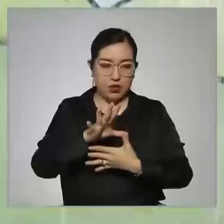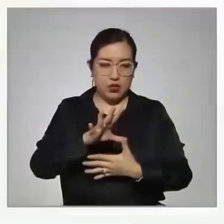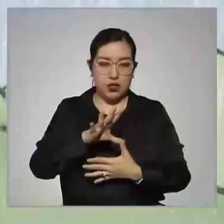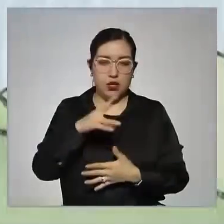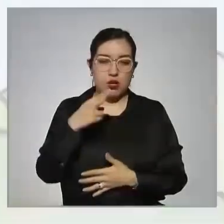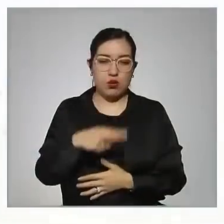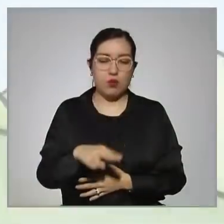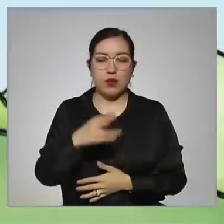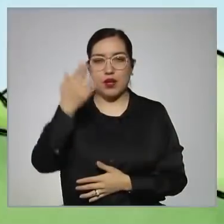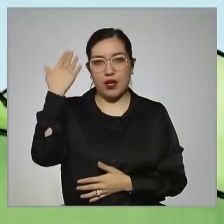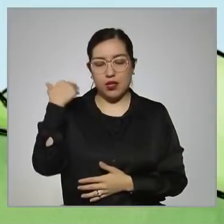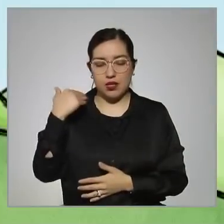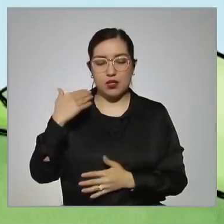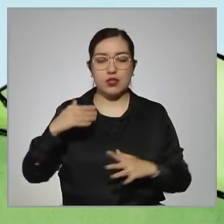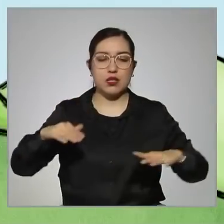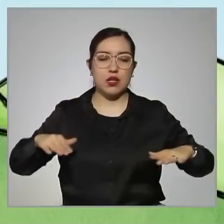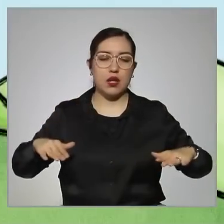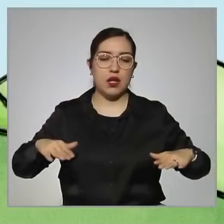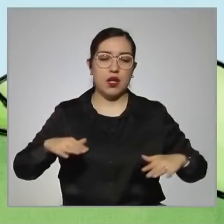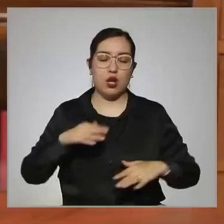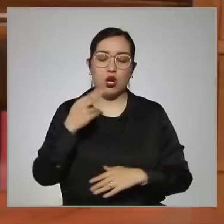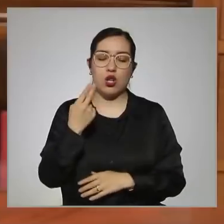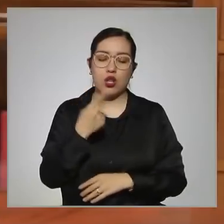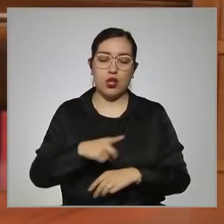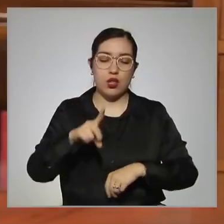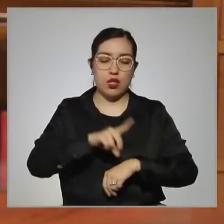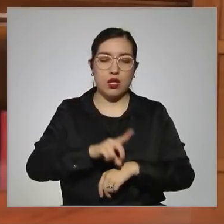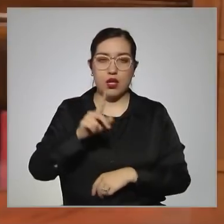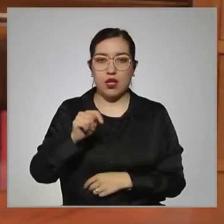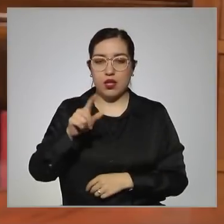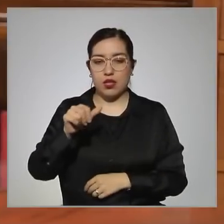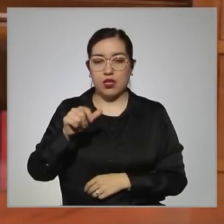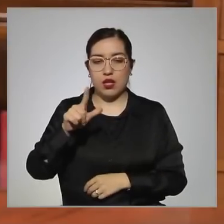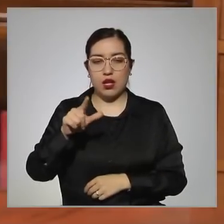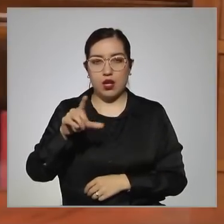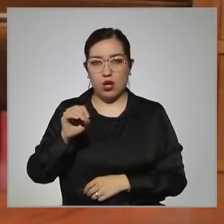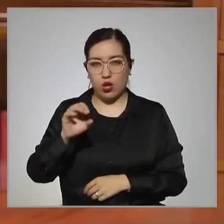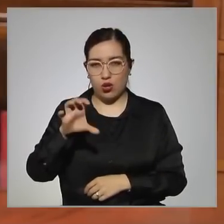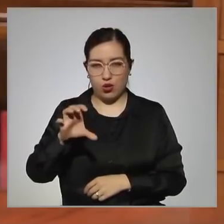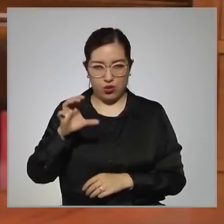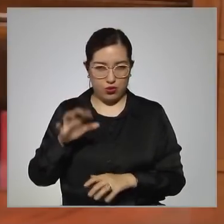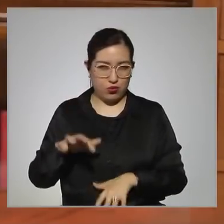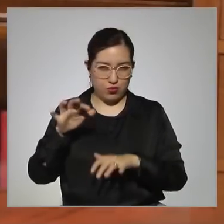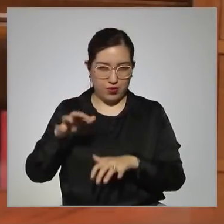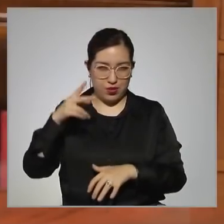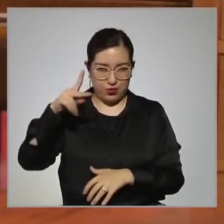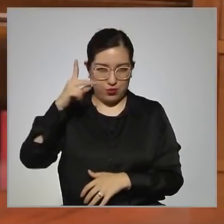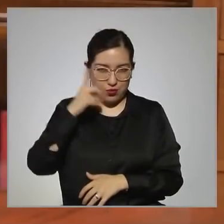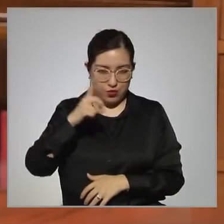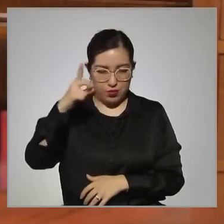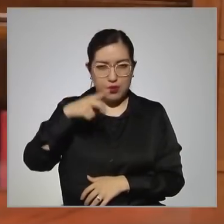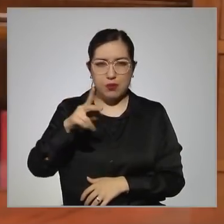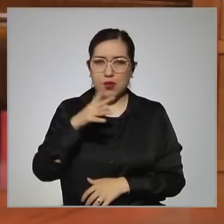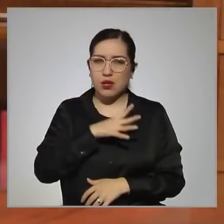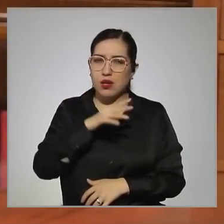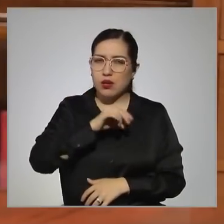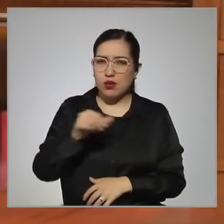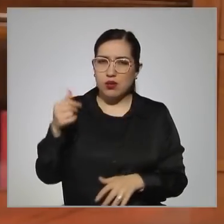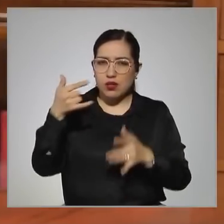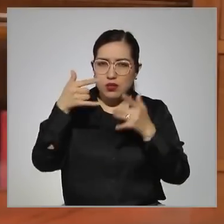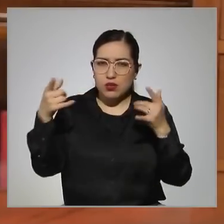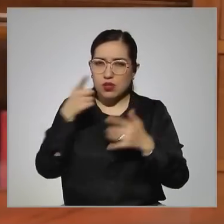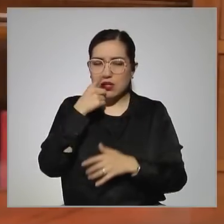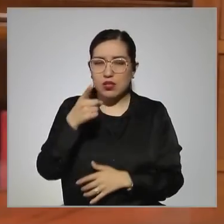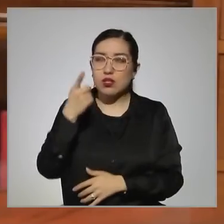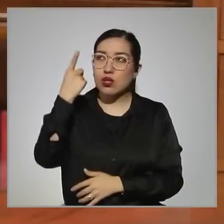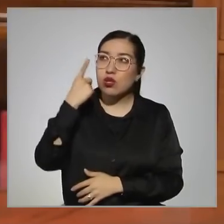Tlaloc, celebraban a Tlaloc. Pero había un suceso astronómico de una posición del Sol en